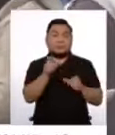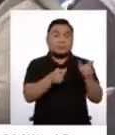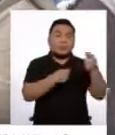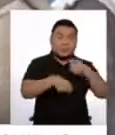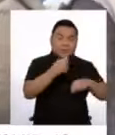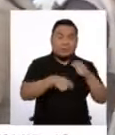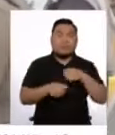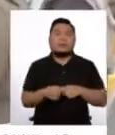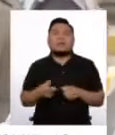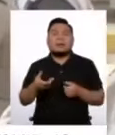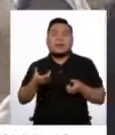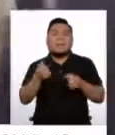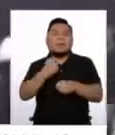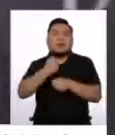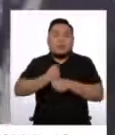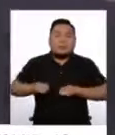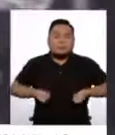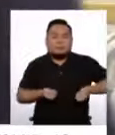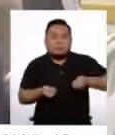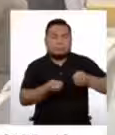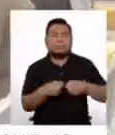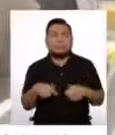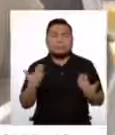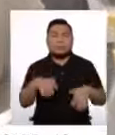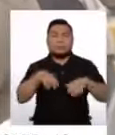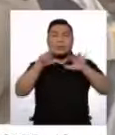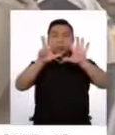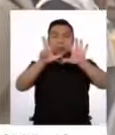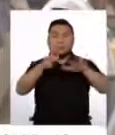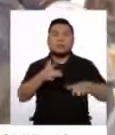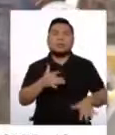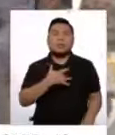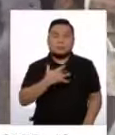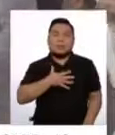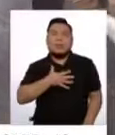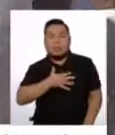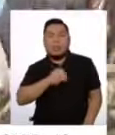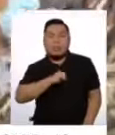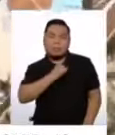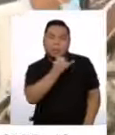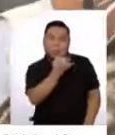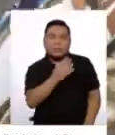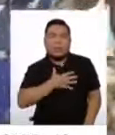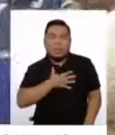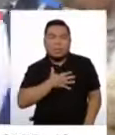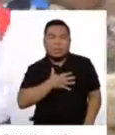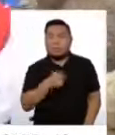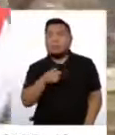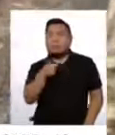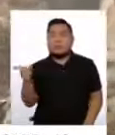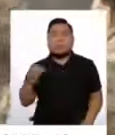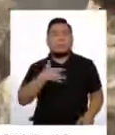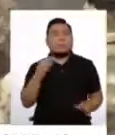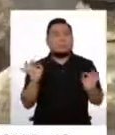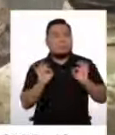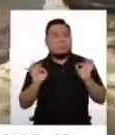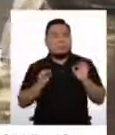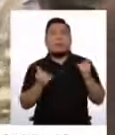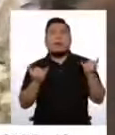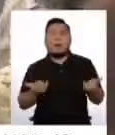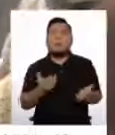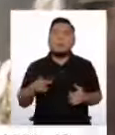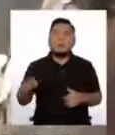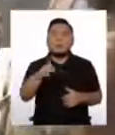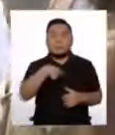ayudantes y estibadores. Del total, ocho presentaban síntomas. La toma de muestras fue supervisada por los ministros de defensa, Walter